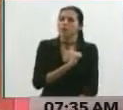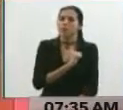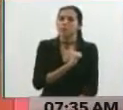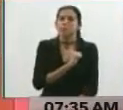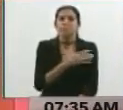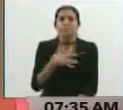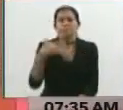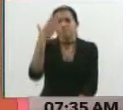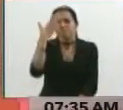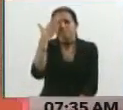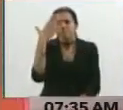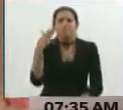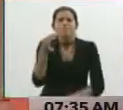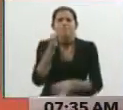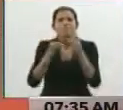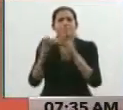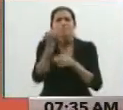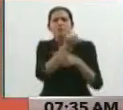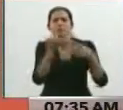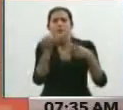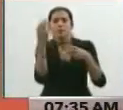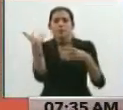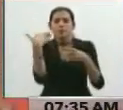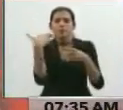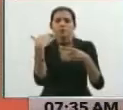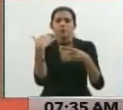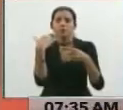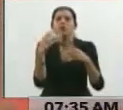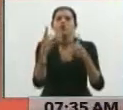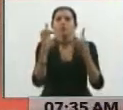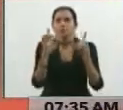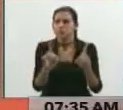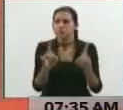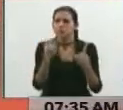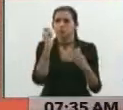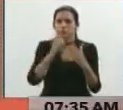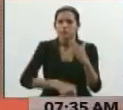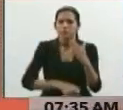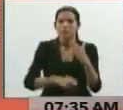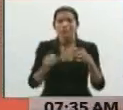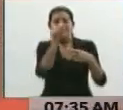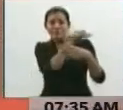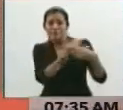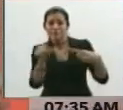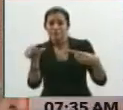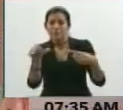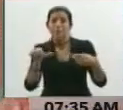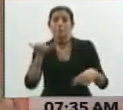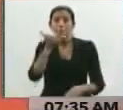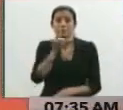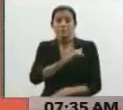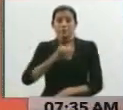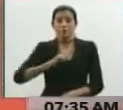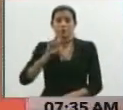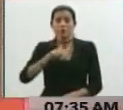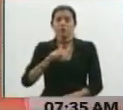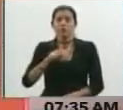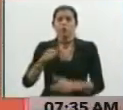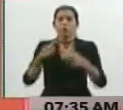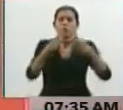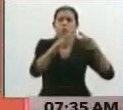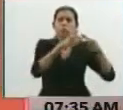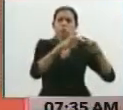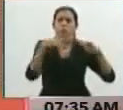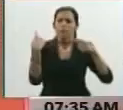gustaría el contexto y tu explicación la semana pasada se levantó una sentencia una prohibición durante toda la semana tanto de vuelos privados como el vuelo de dron